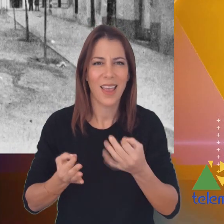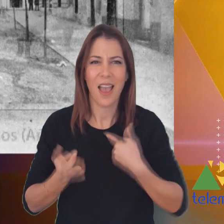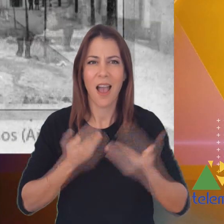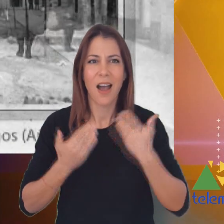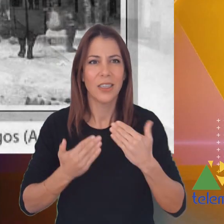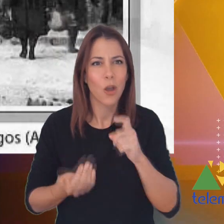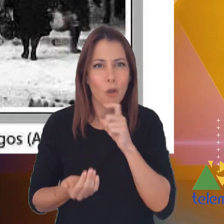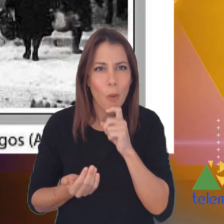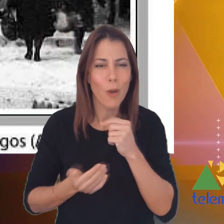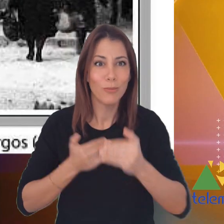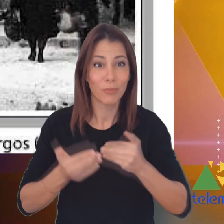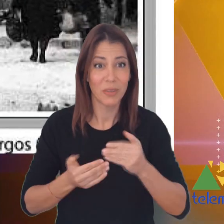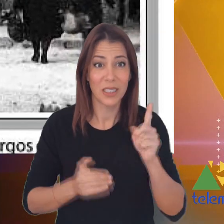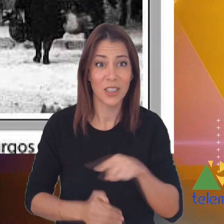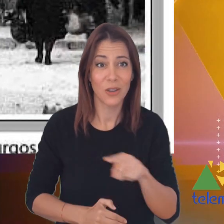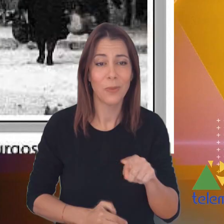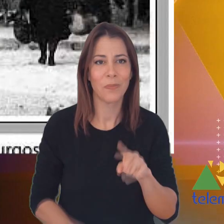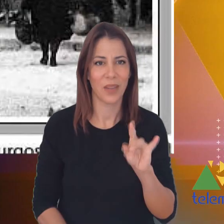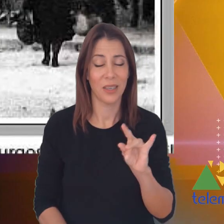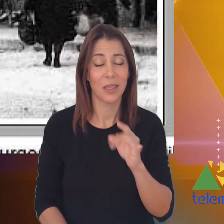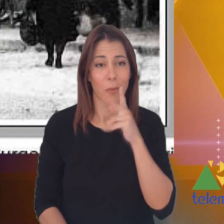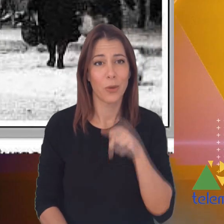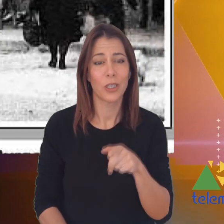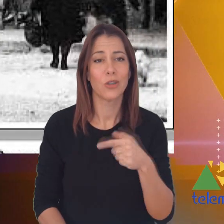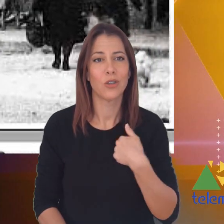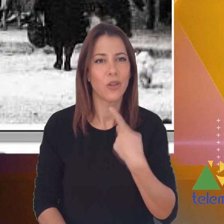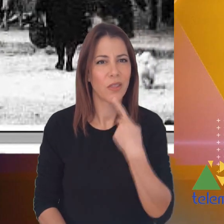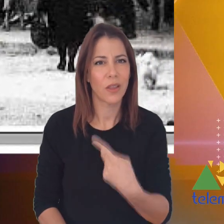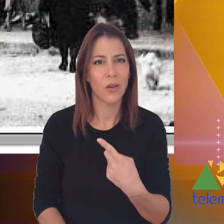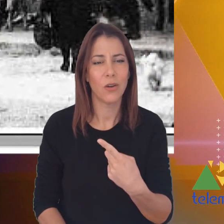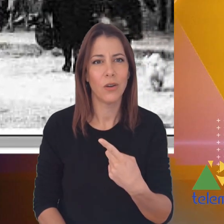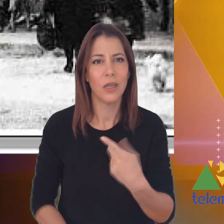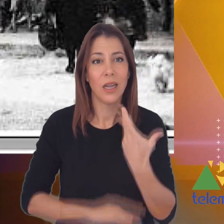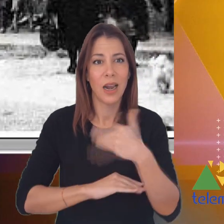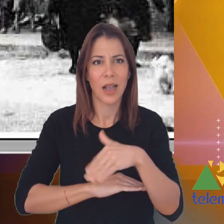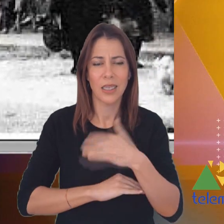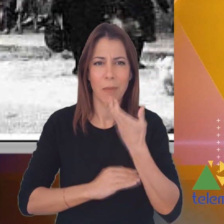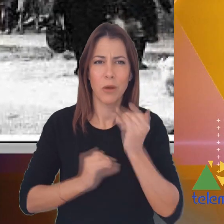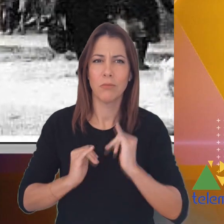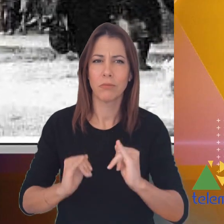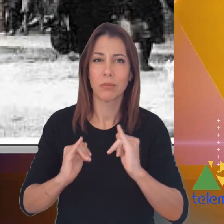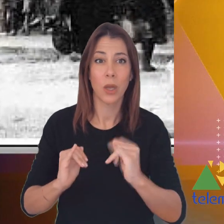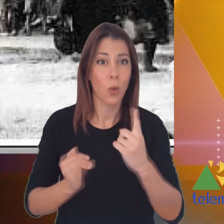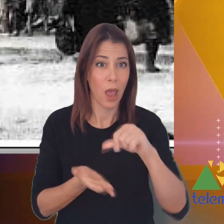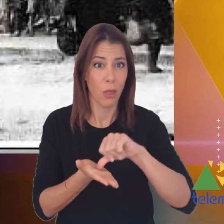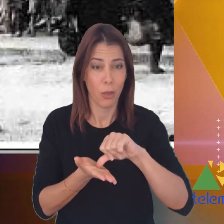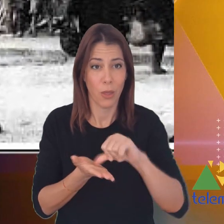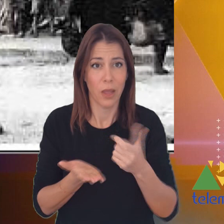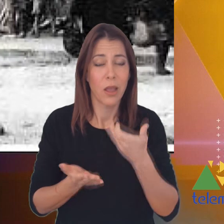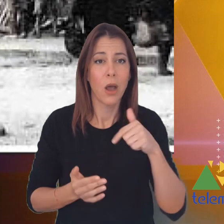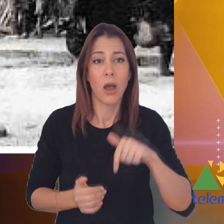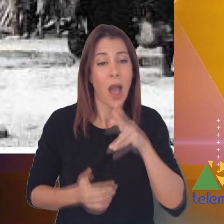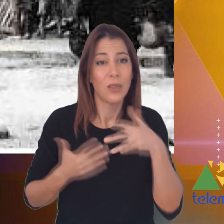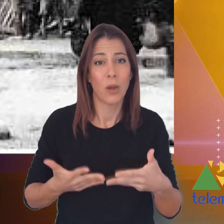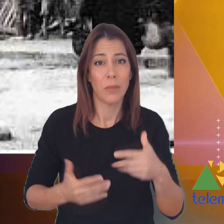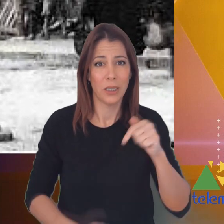¿no? Efectivamente, en eso está. Yo siempre digo que las calles, cuando pasea uno por las calles de una ciudad, hoy en